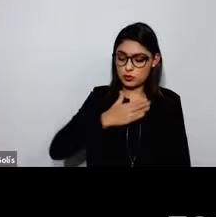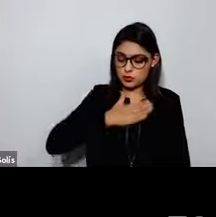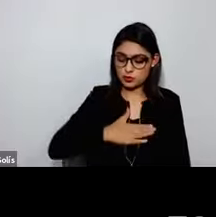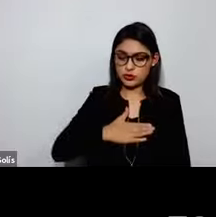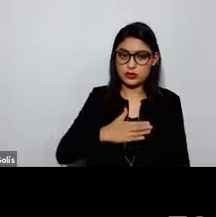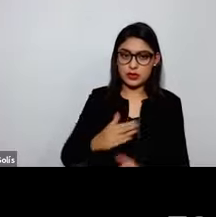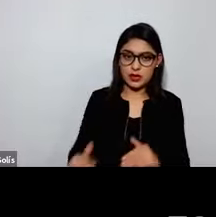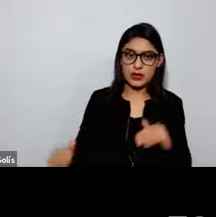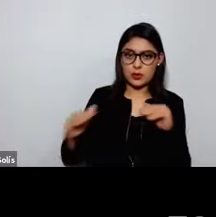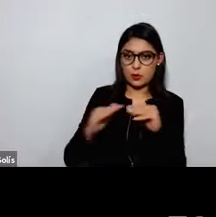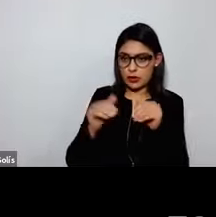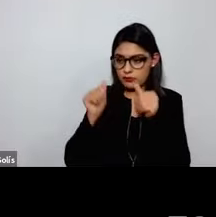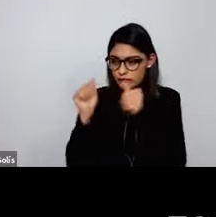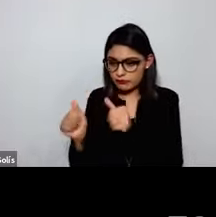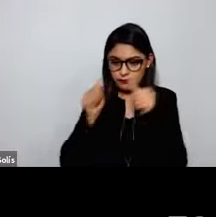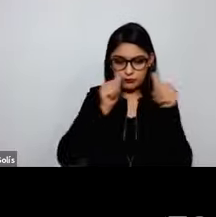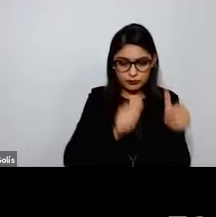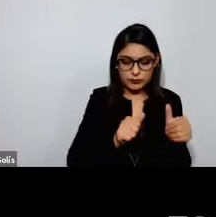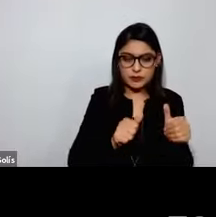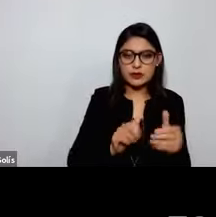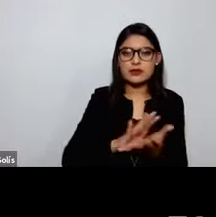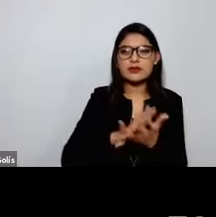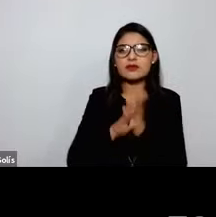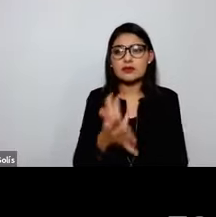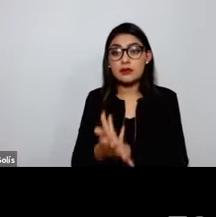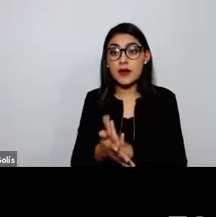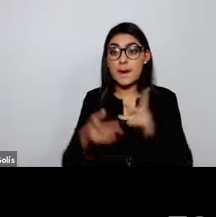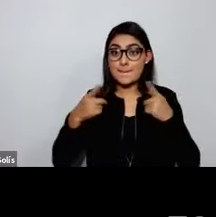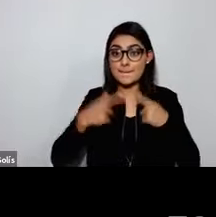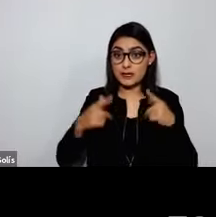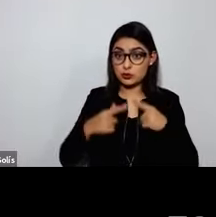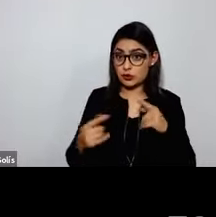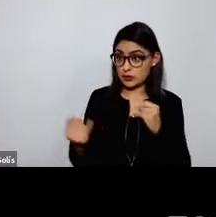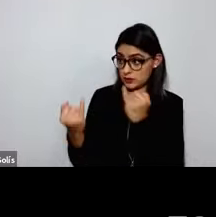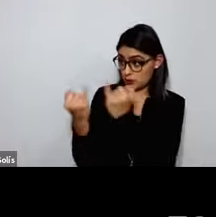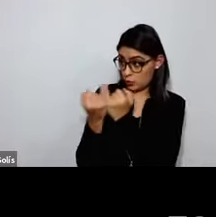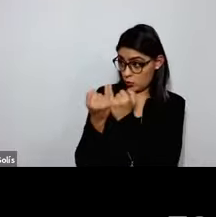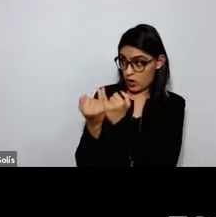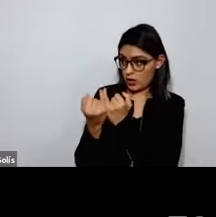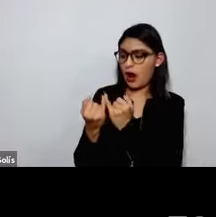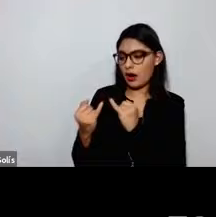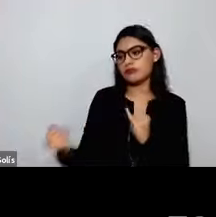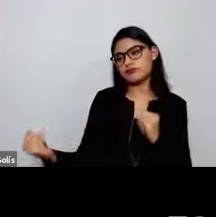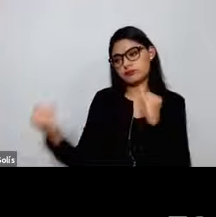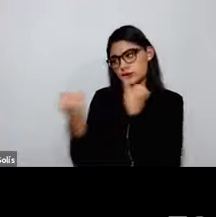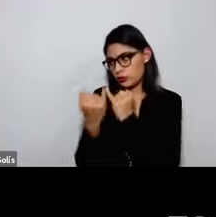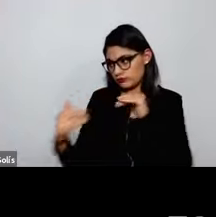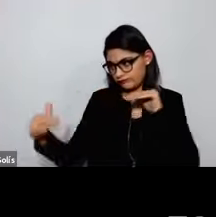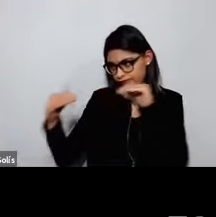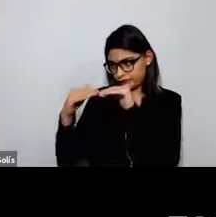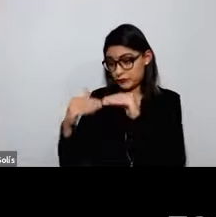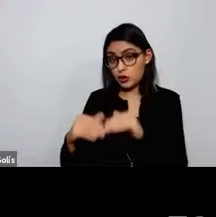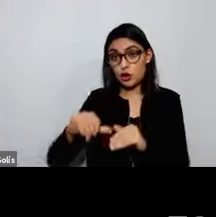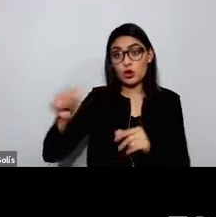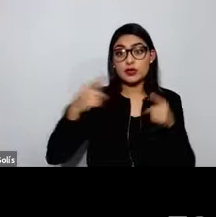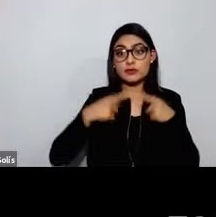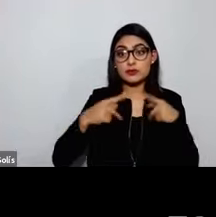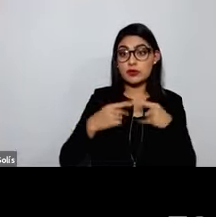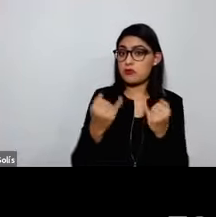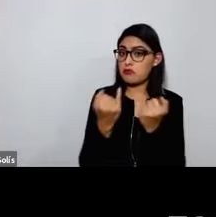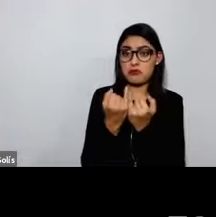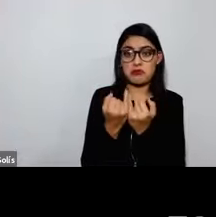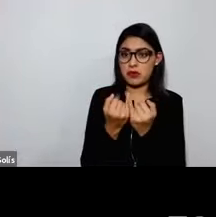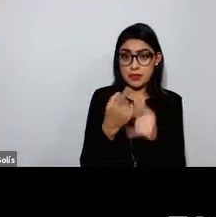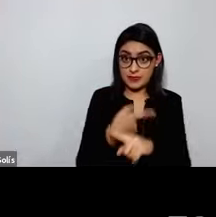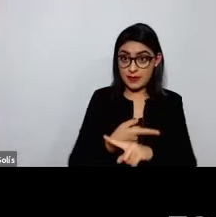justicia significa, por un lado, que los iguales deben ser tratados iguales y por otro, que los desiguales deben ser tratados teniendo